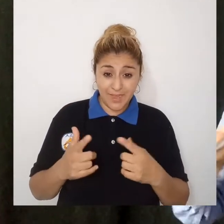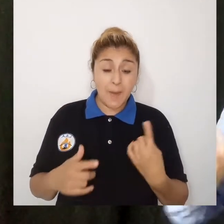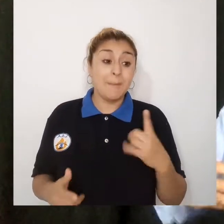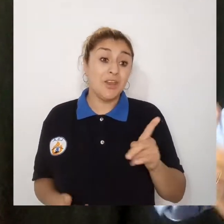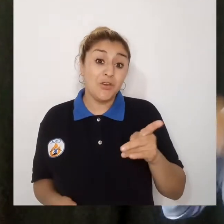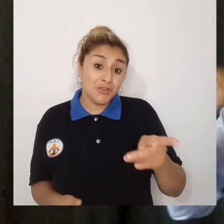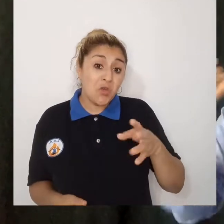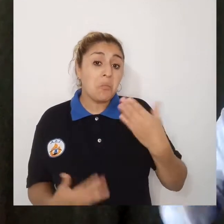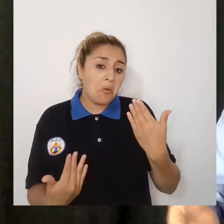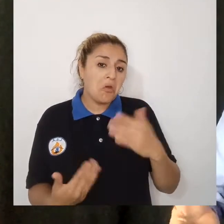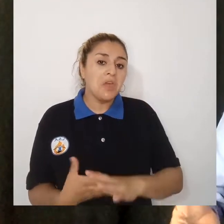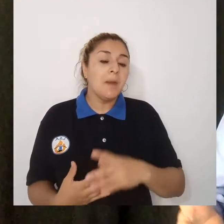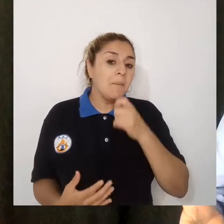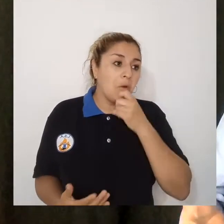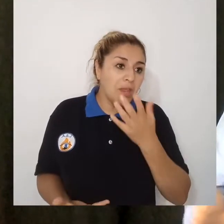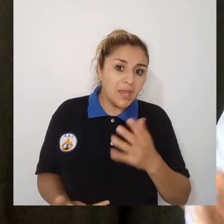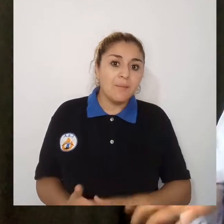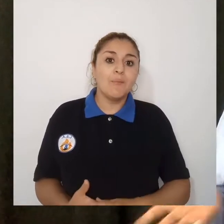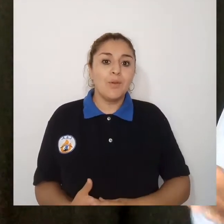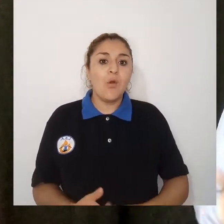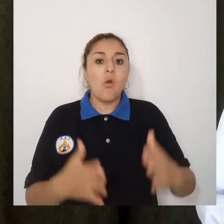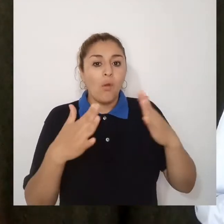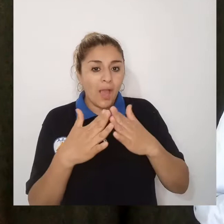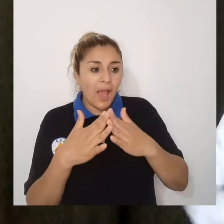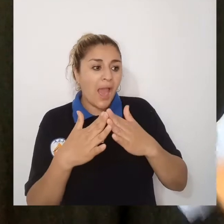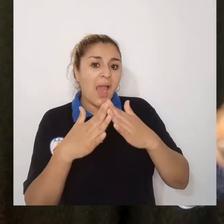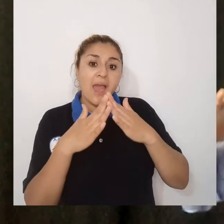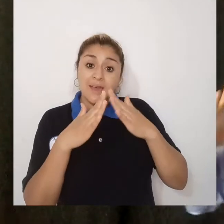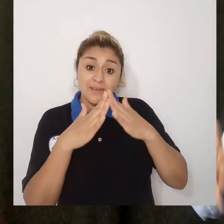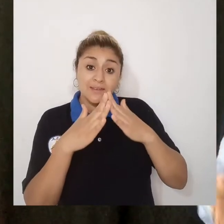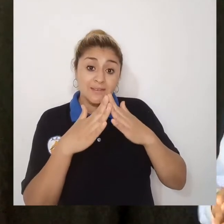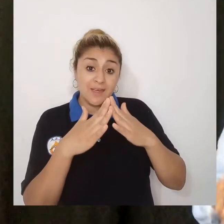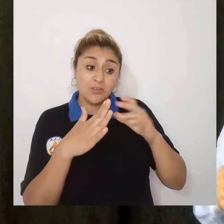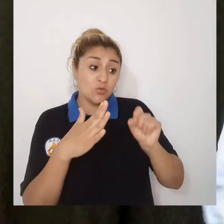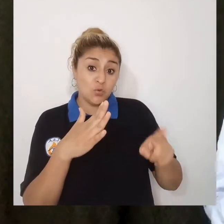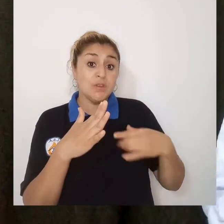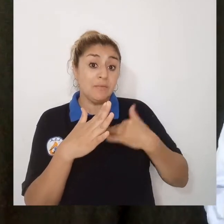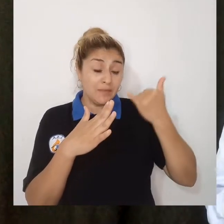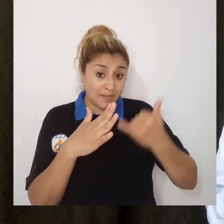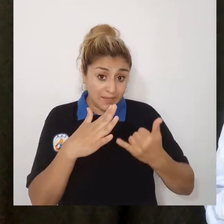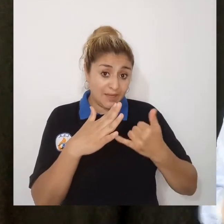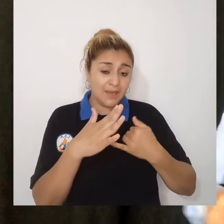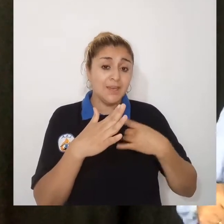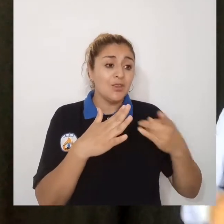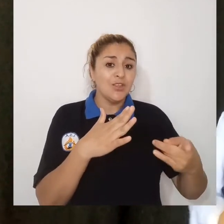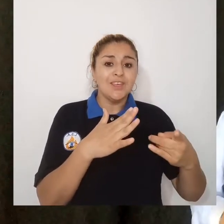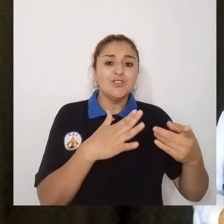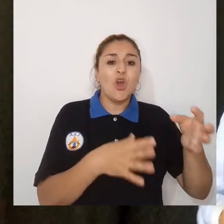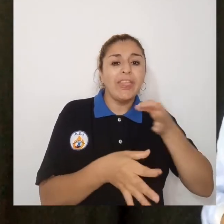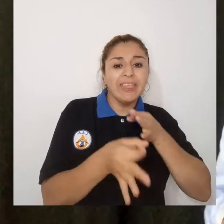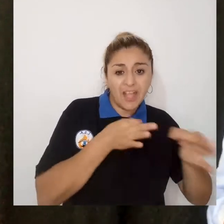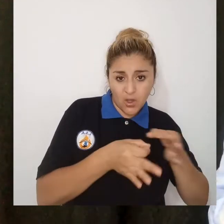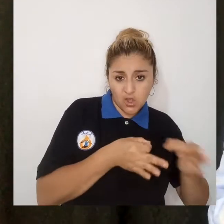vendían ahora quienes cubrían y como leemos recién a los que persevera van en la doctrina a lo que es